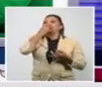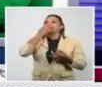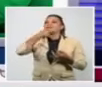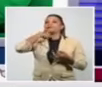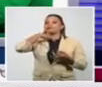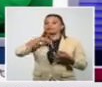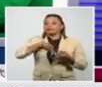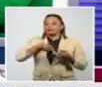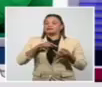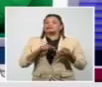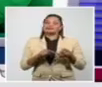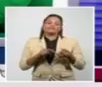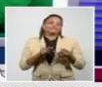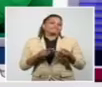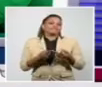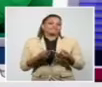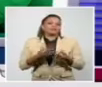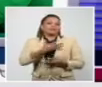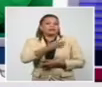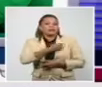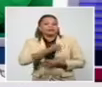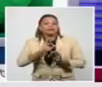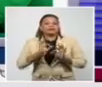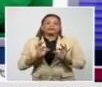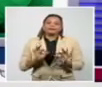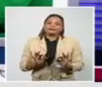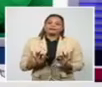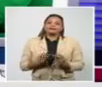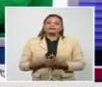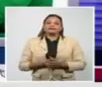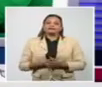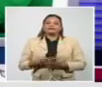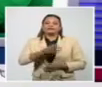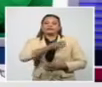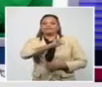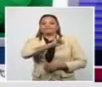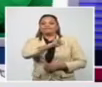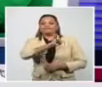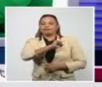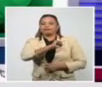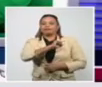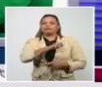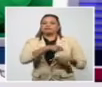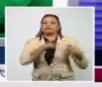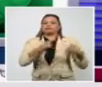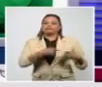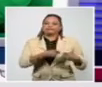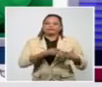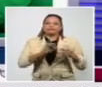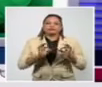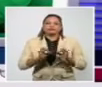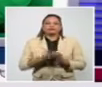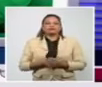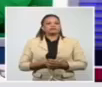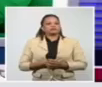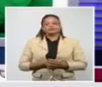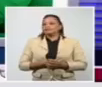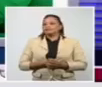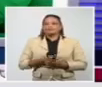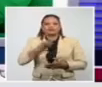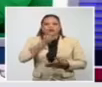y lamentablemente hizo un paro cardiorrespiratorio que no respondió a las